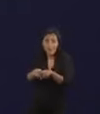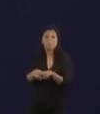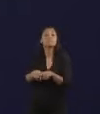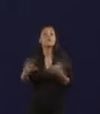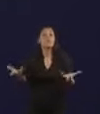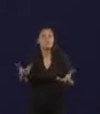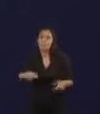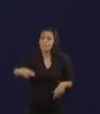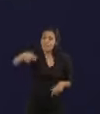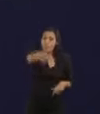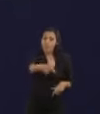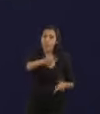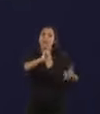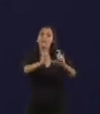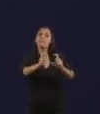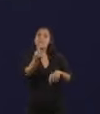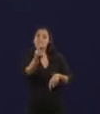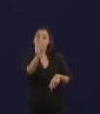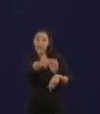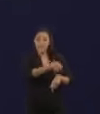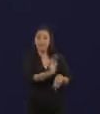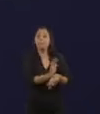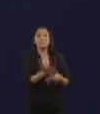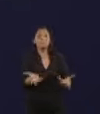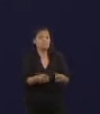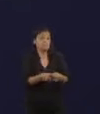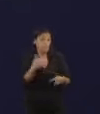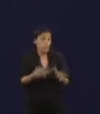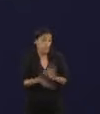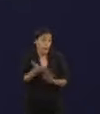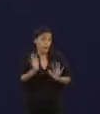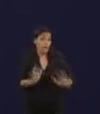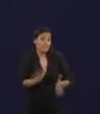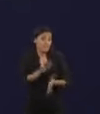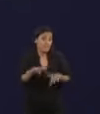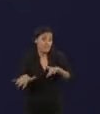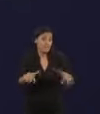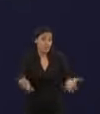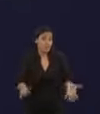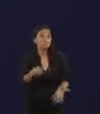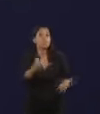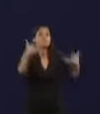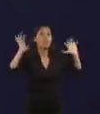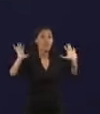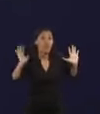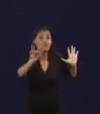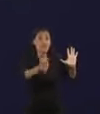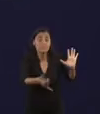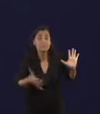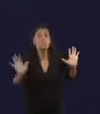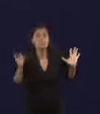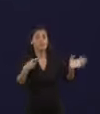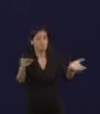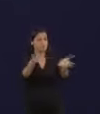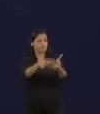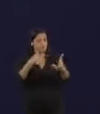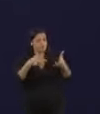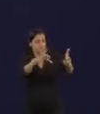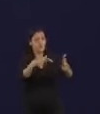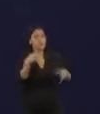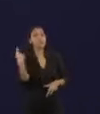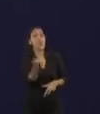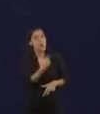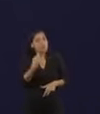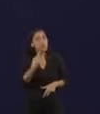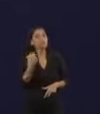efectivamente Esto es lo que va a ocurrir eh Bueno es una de las posibilidades Sí pero te repito estamos tratando de